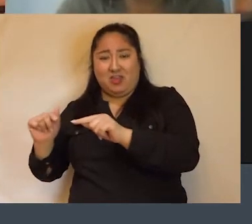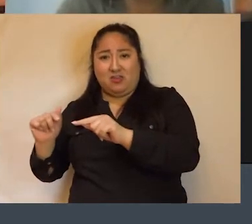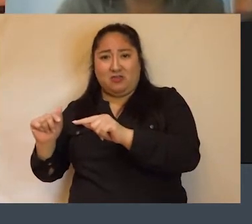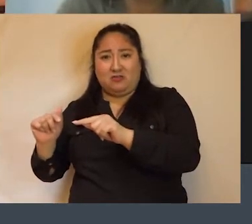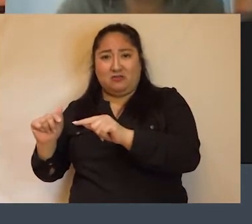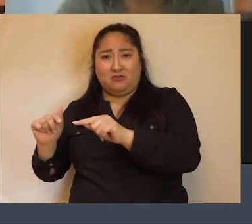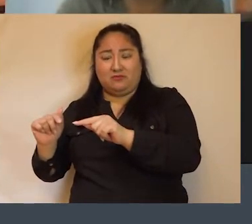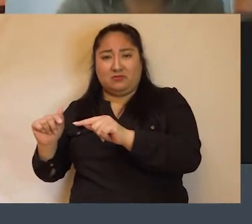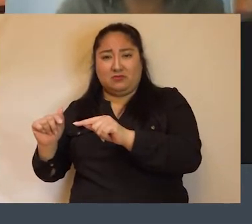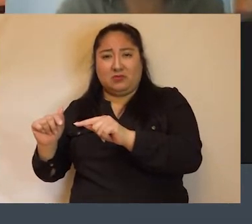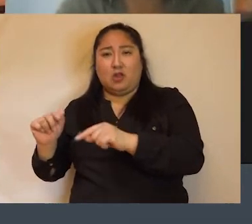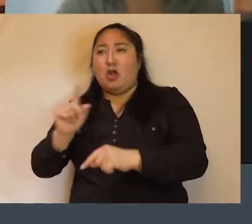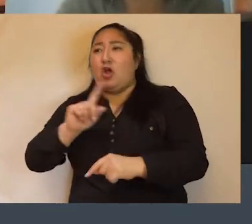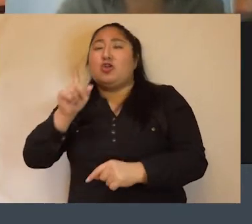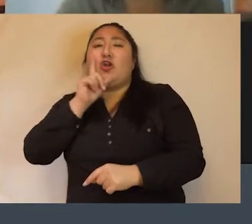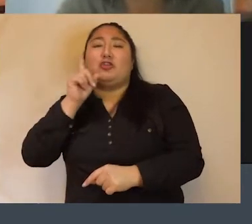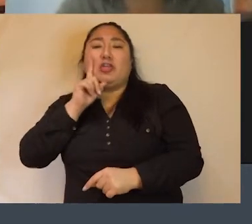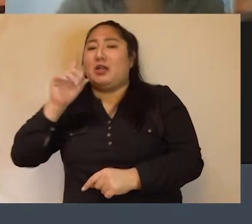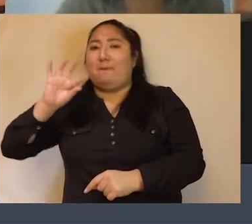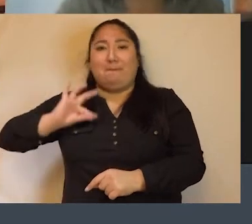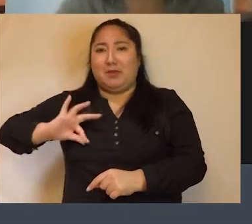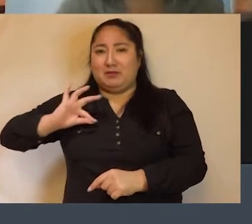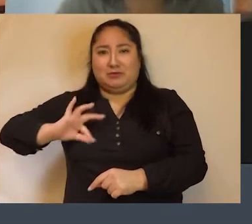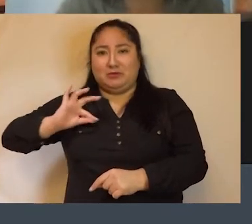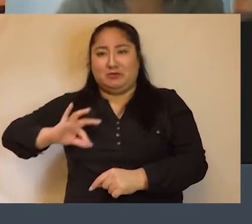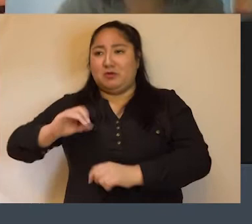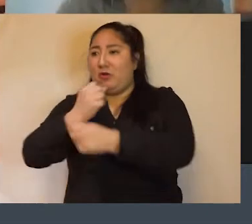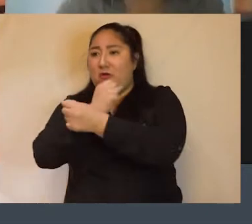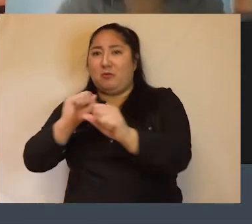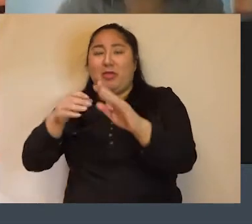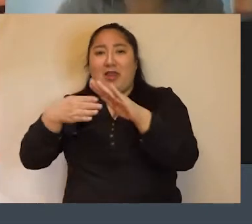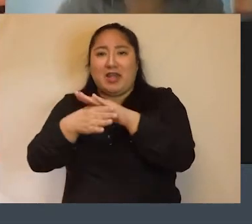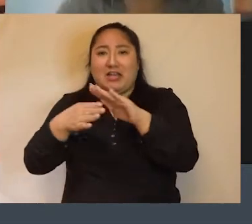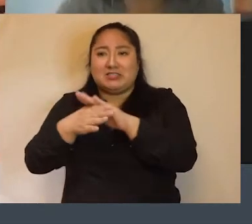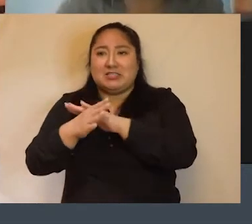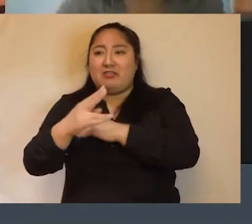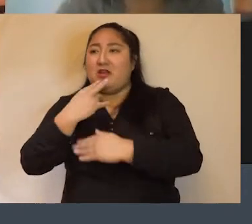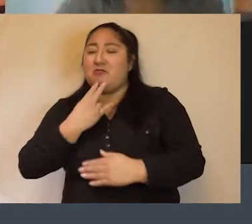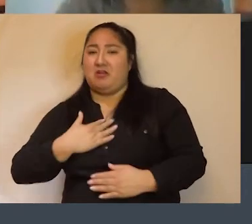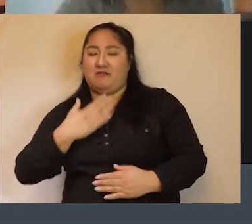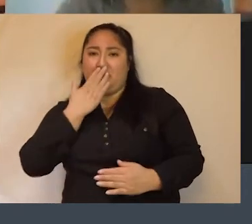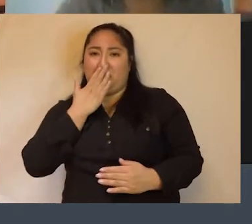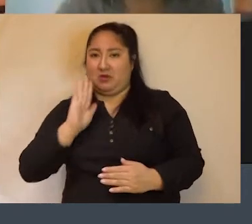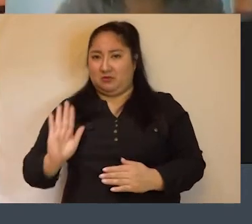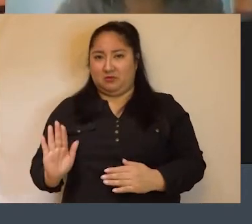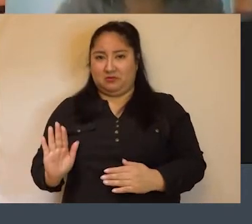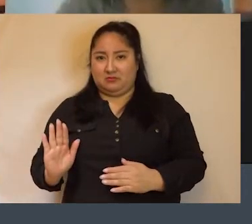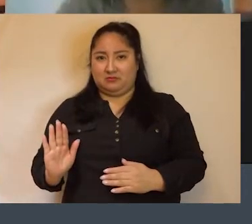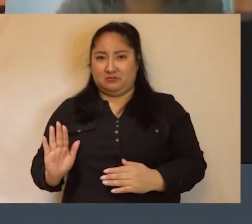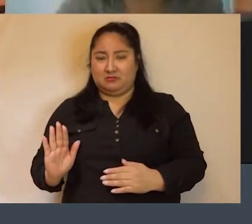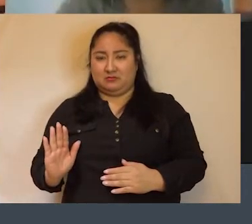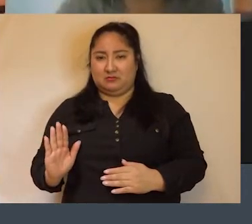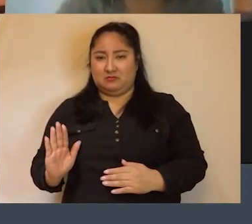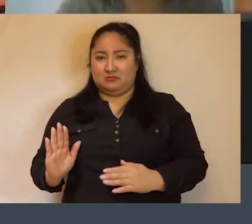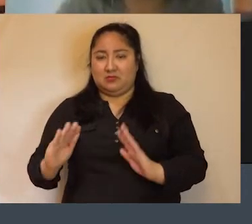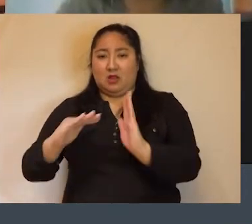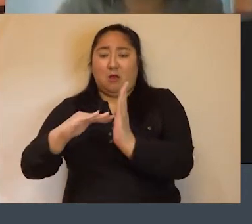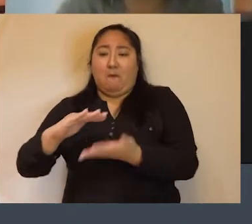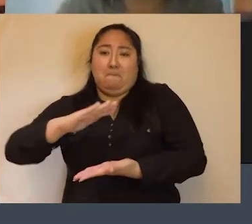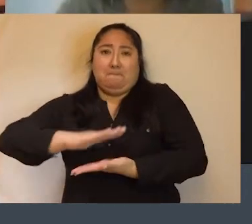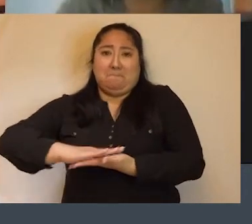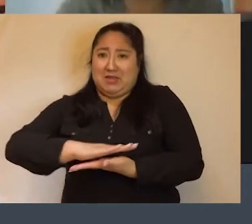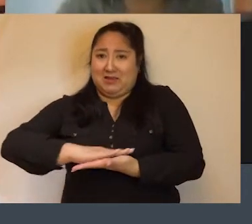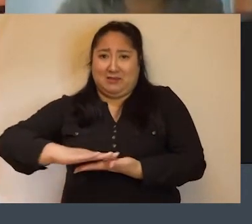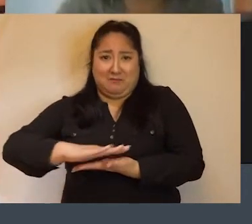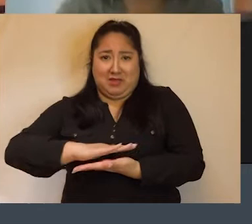estaban condenados a no tener ninguna pensión que les permitiera acceder a un estándar de vida